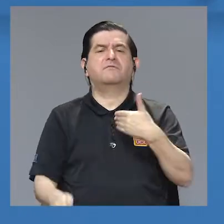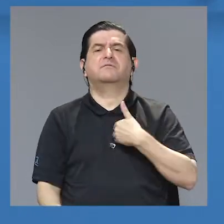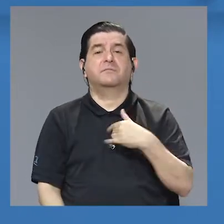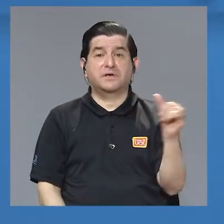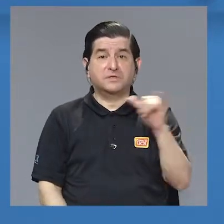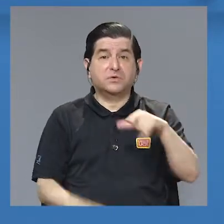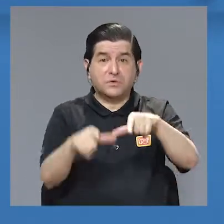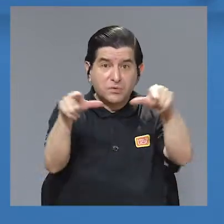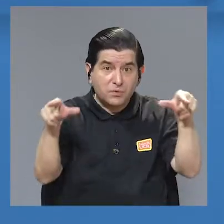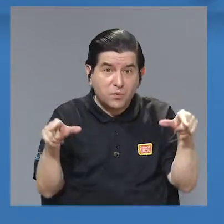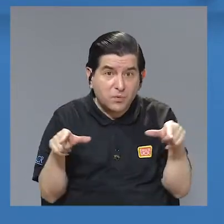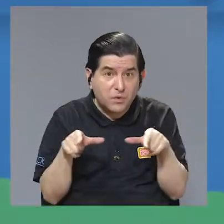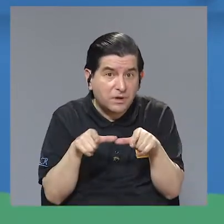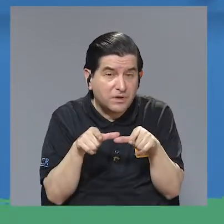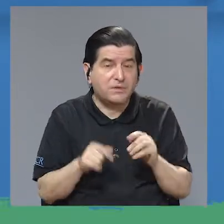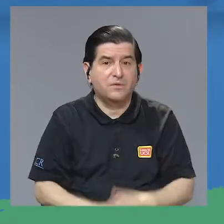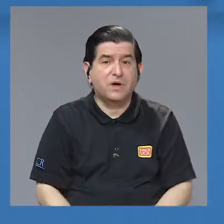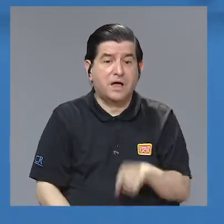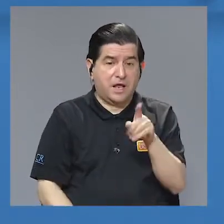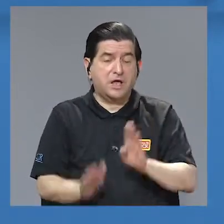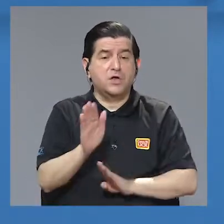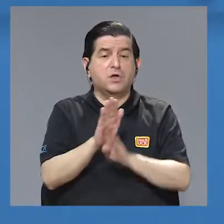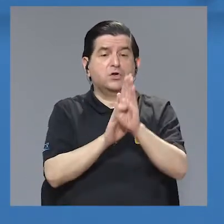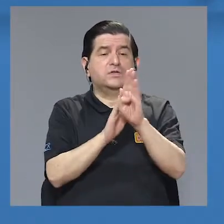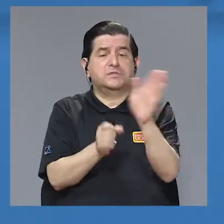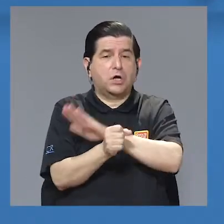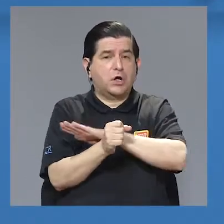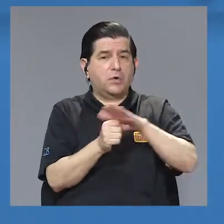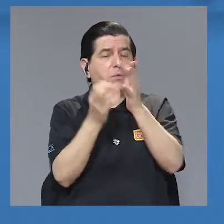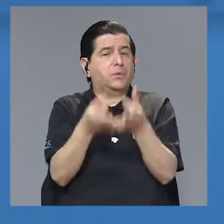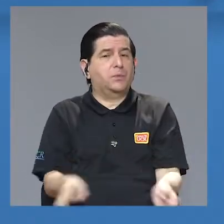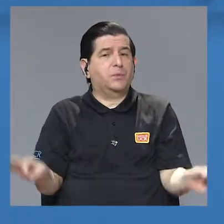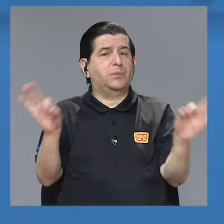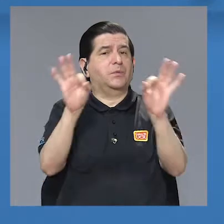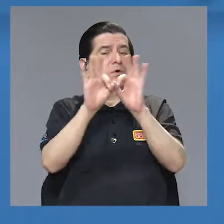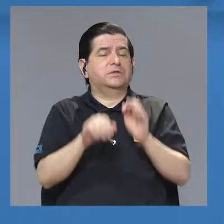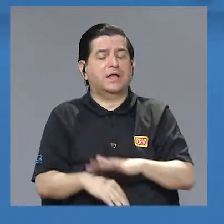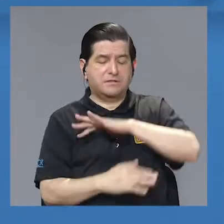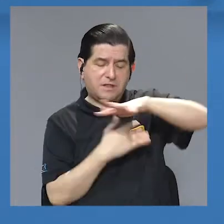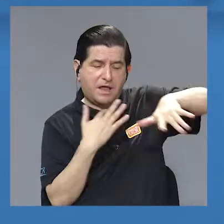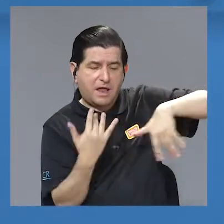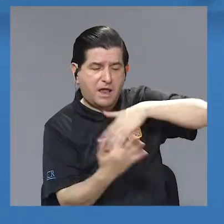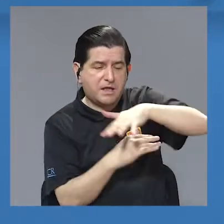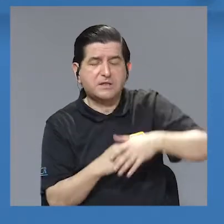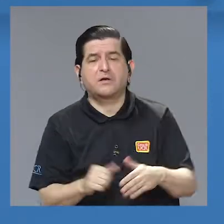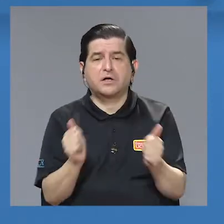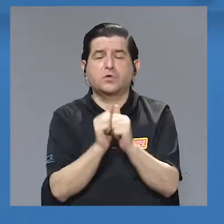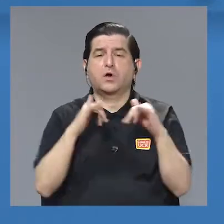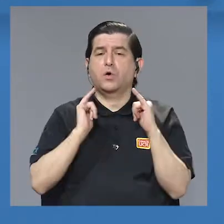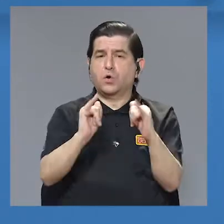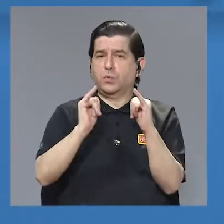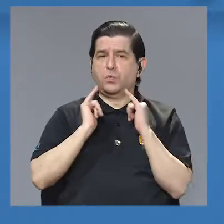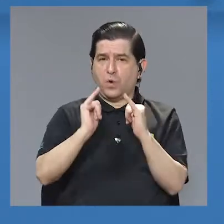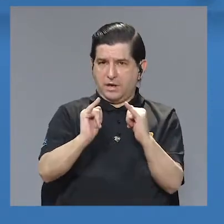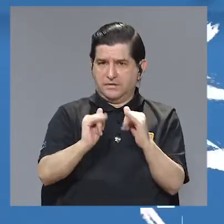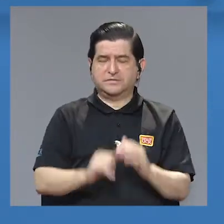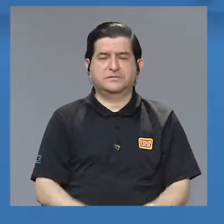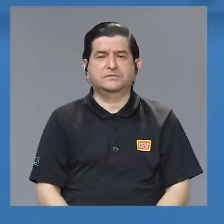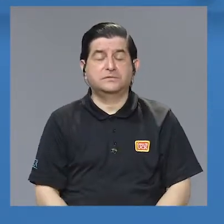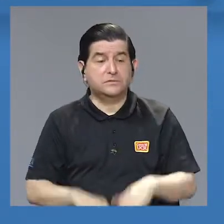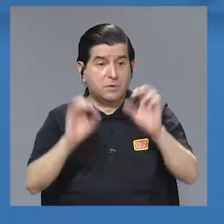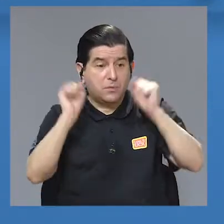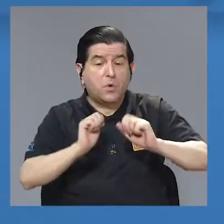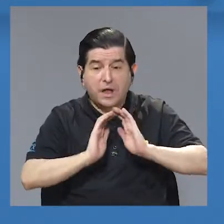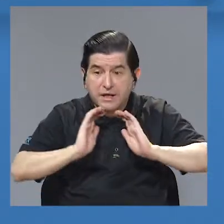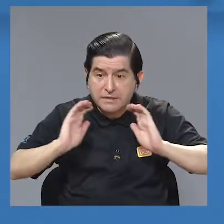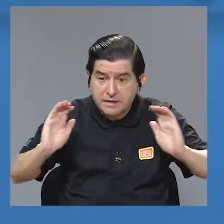formación, también es un espacio para su desarrollo integral muy importante, es donde interactúan entre pares, donde también